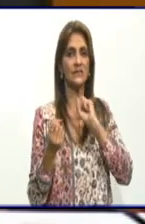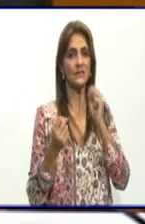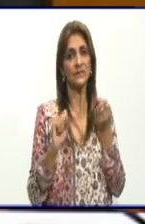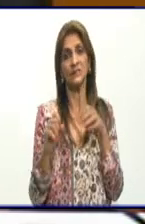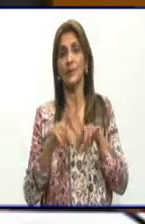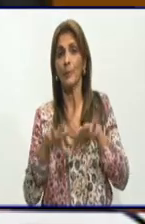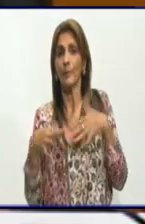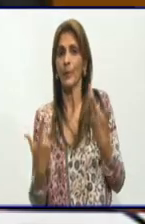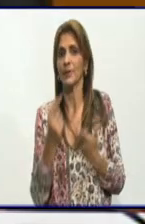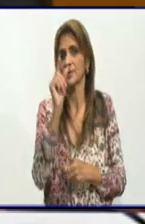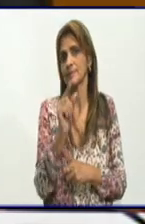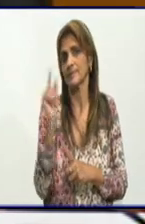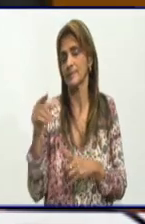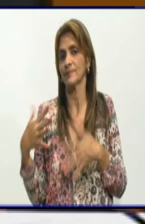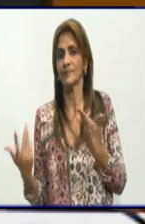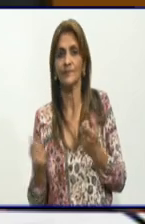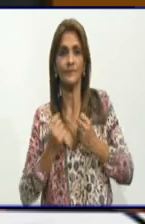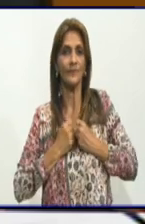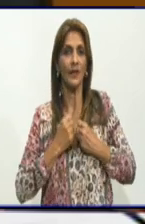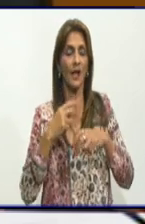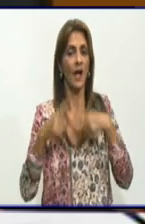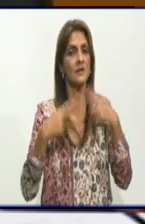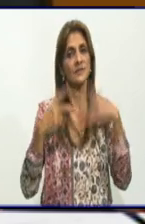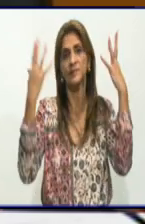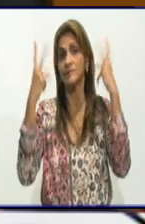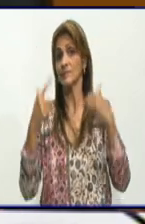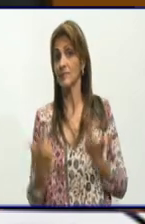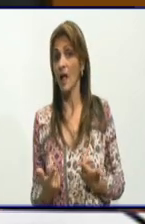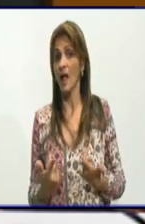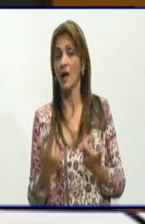nos corresponde, nos toca a los padres velar por